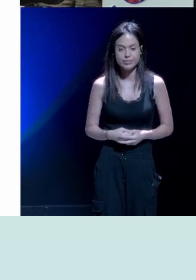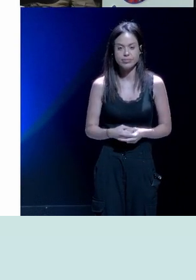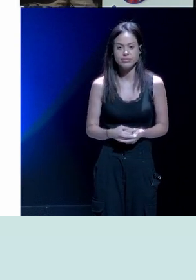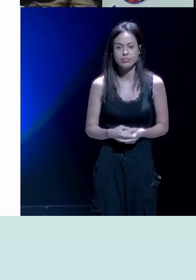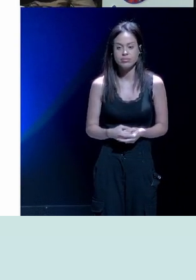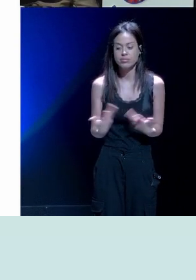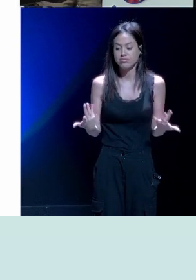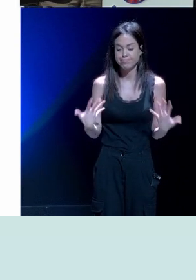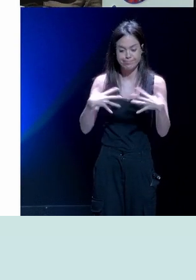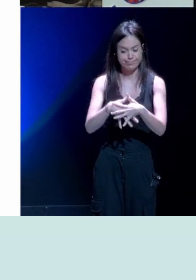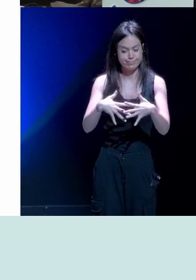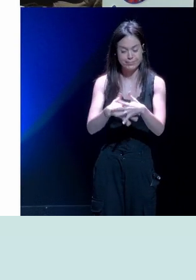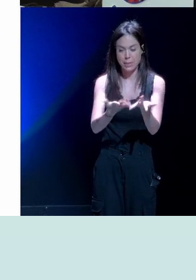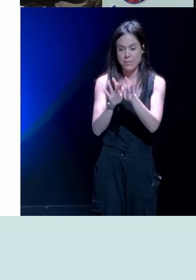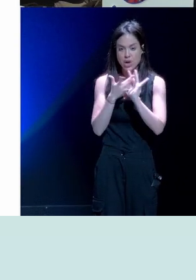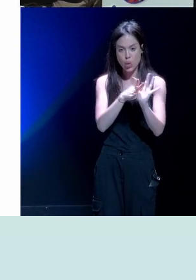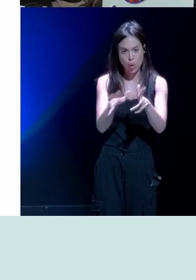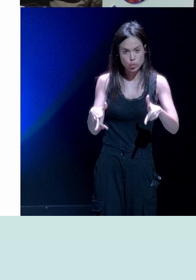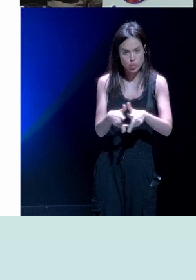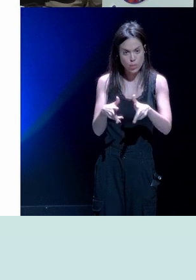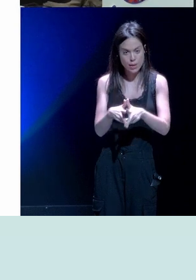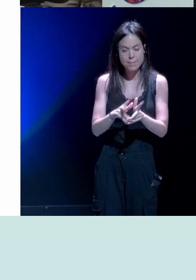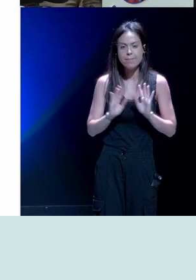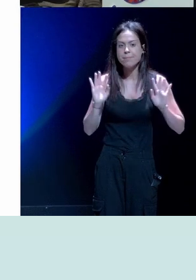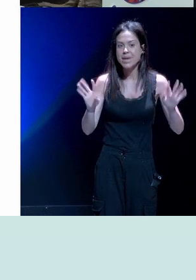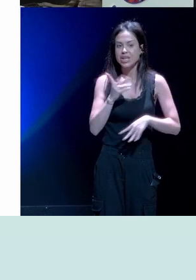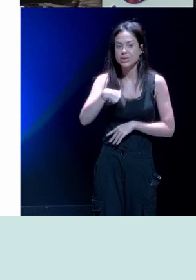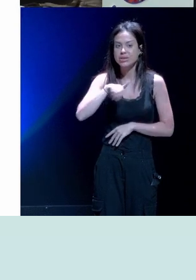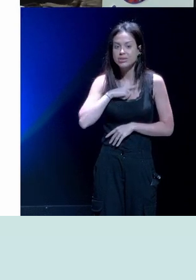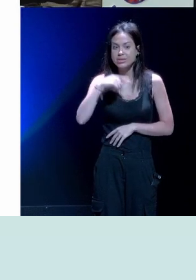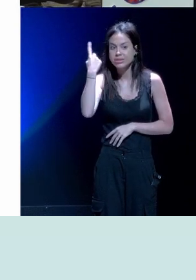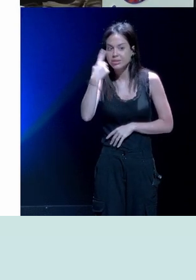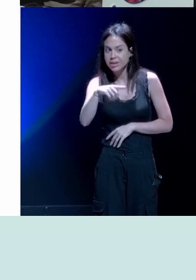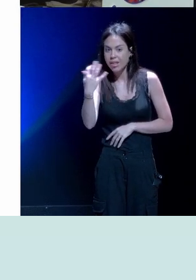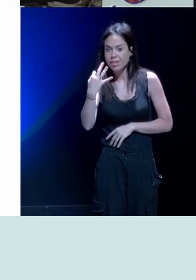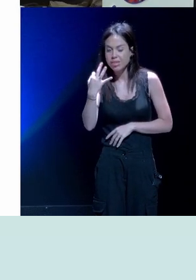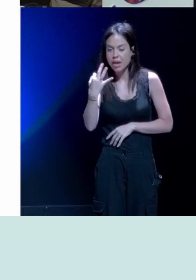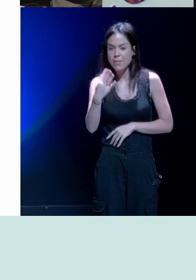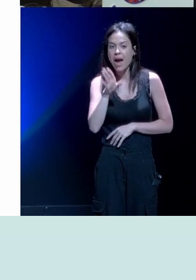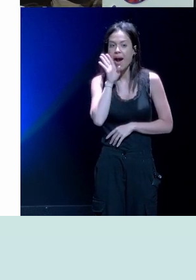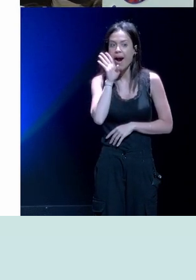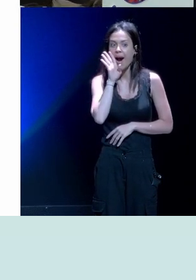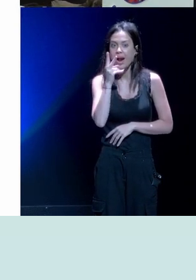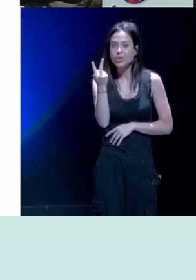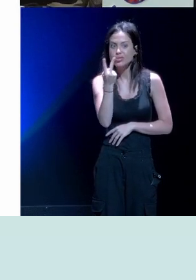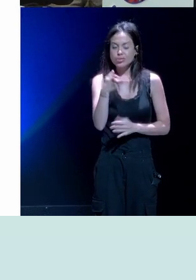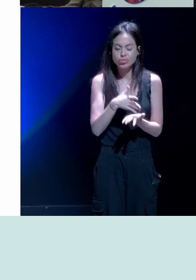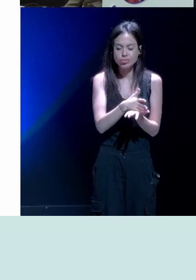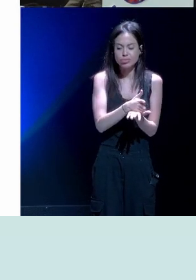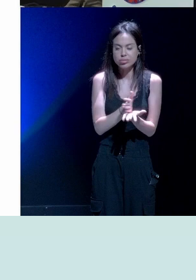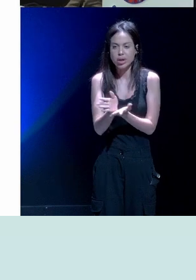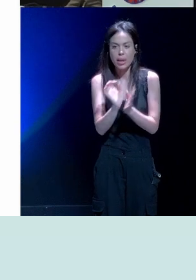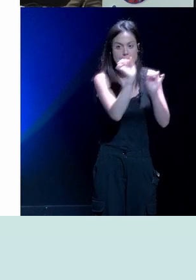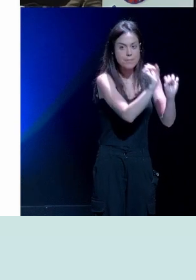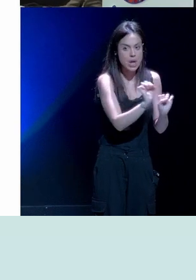formado por vínculos sociales. Pero tenemos que tener en cuenta las dos dimensiones que he mencionado. No olvidemos la dimensión de la